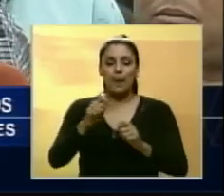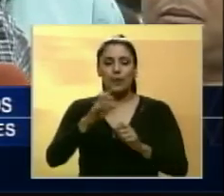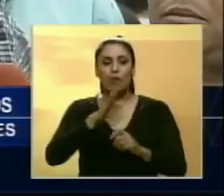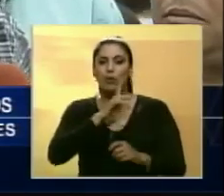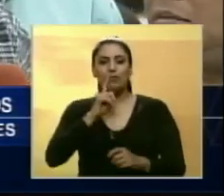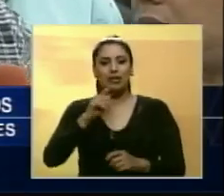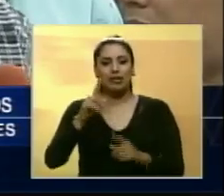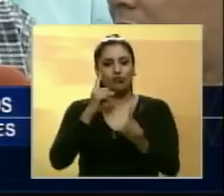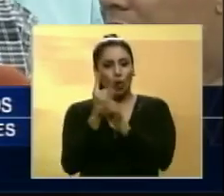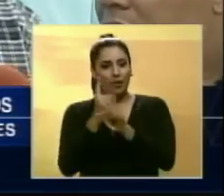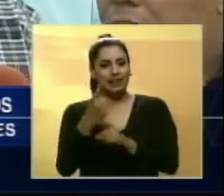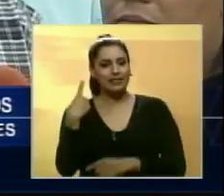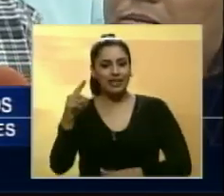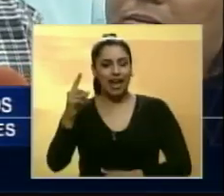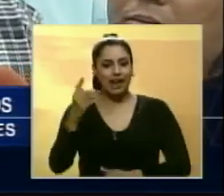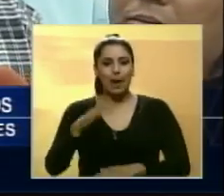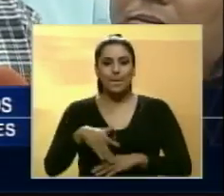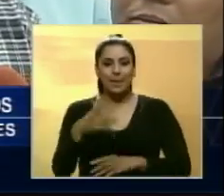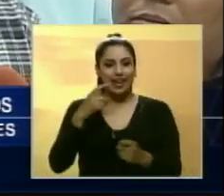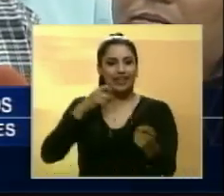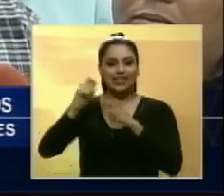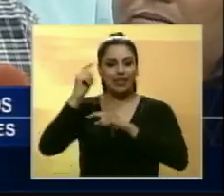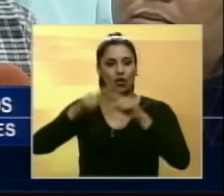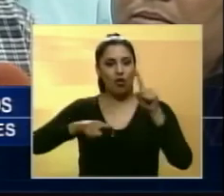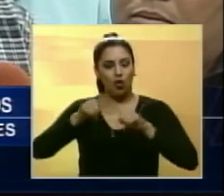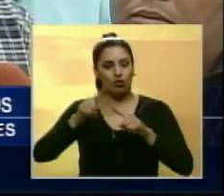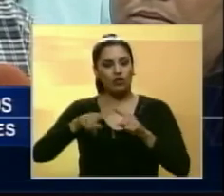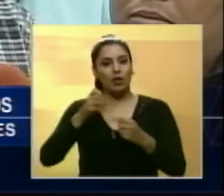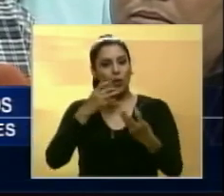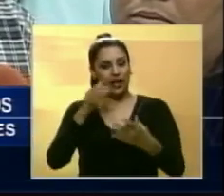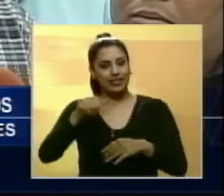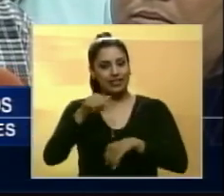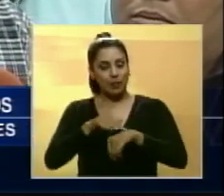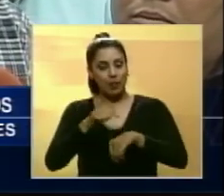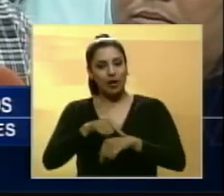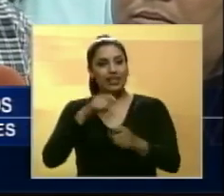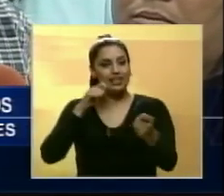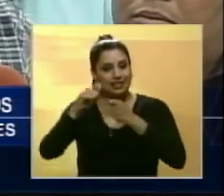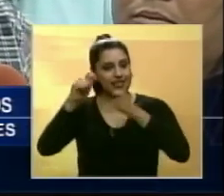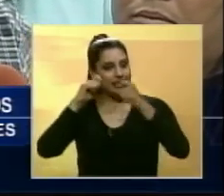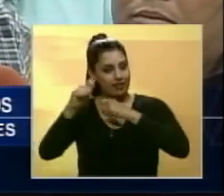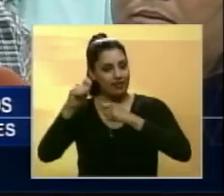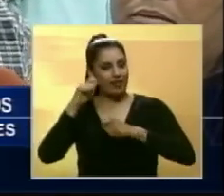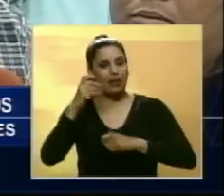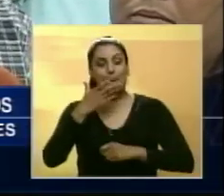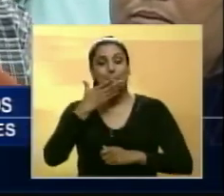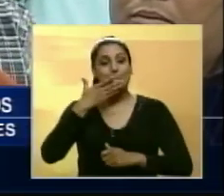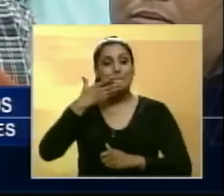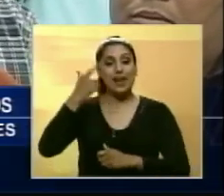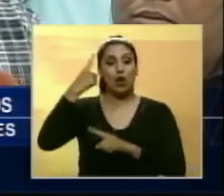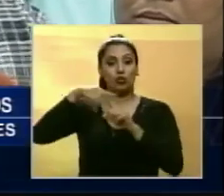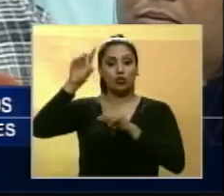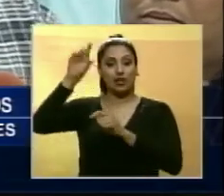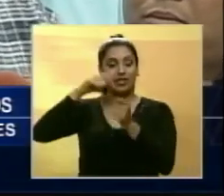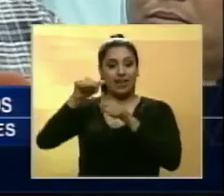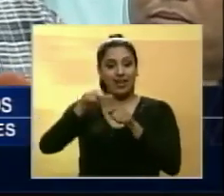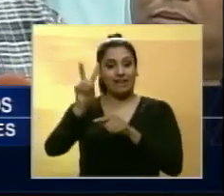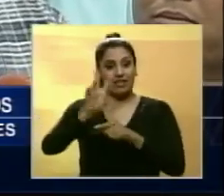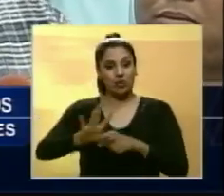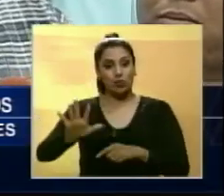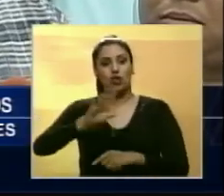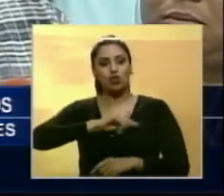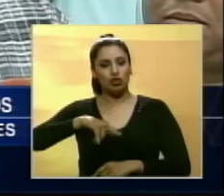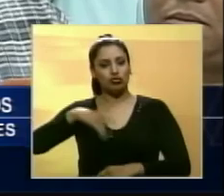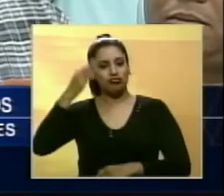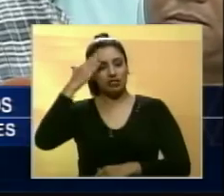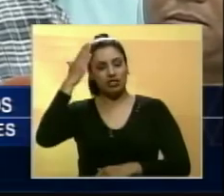cambio muy competitiva para la exportación. Se puede decir en estos momentos que exportar es uno de los mejores negocios que hay en Venezuela y eso lo